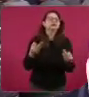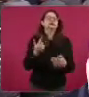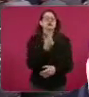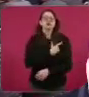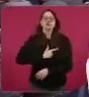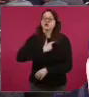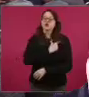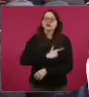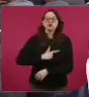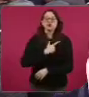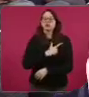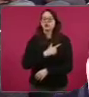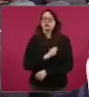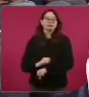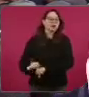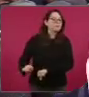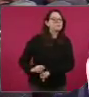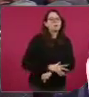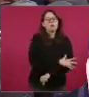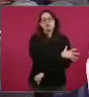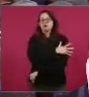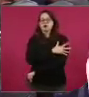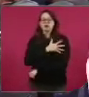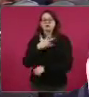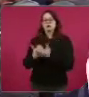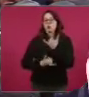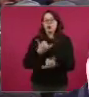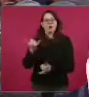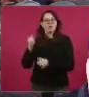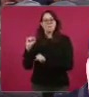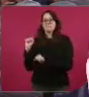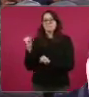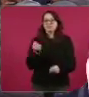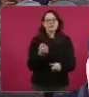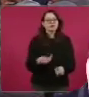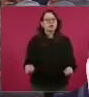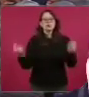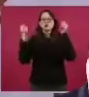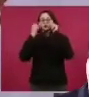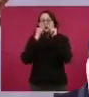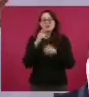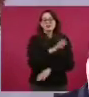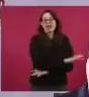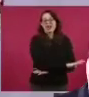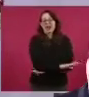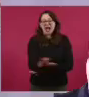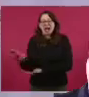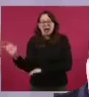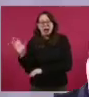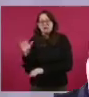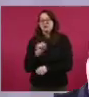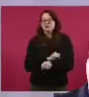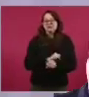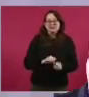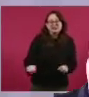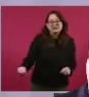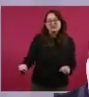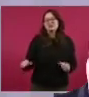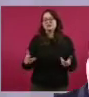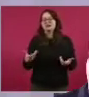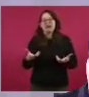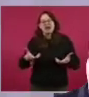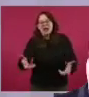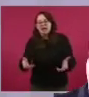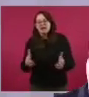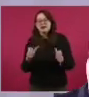pues es vibrante cualquier juego que se vea, así sea en un llano o con estos caballos que nos han hecho